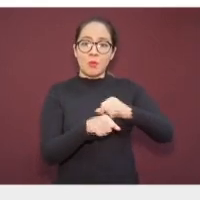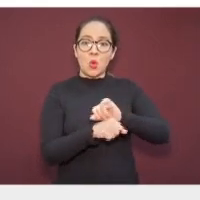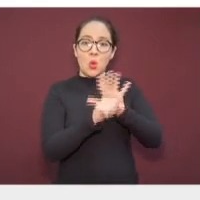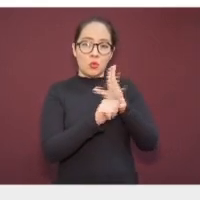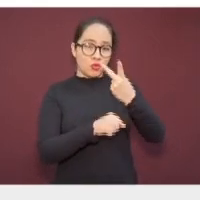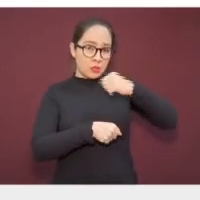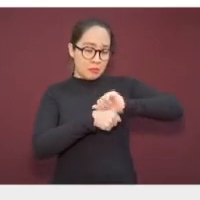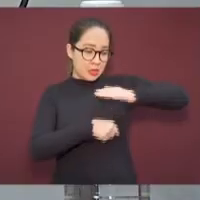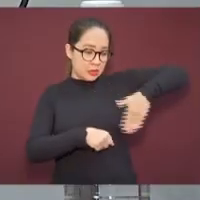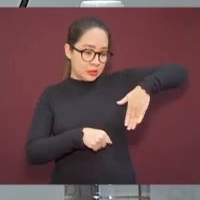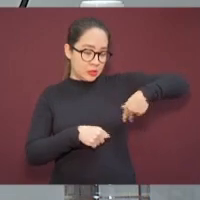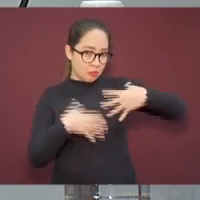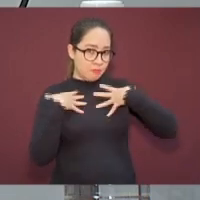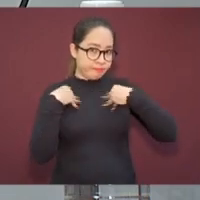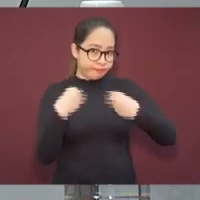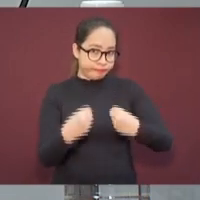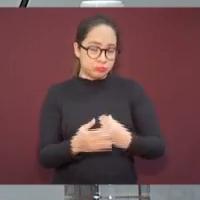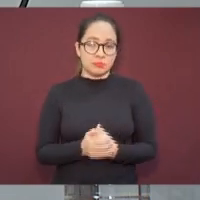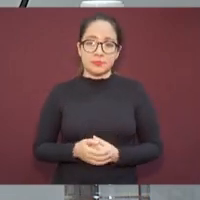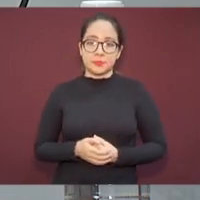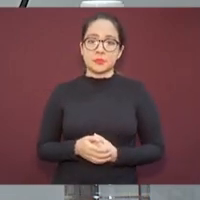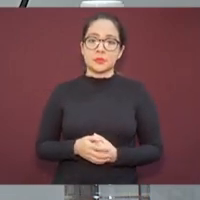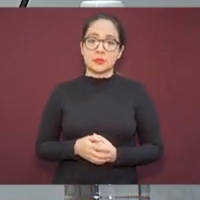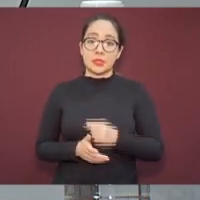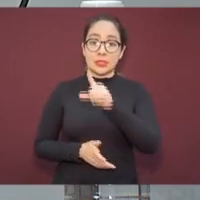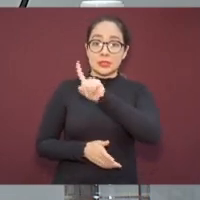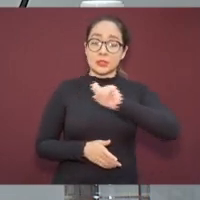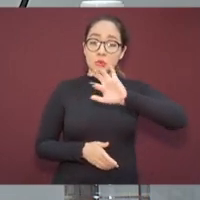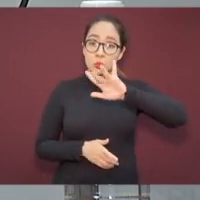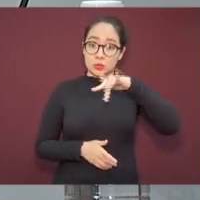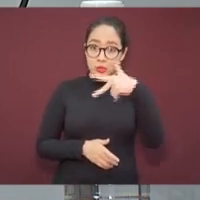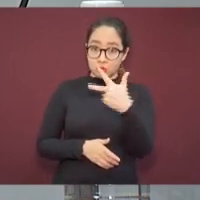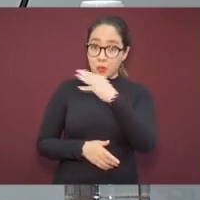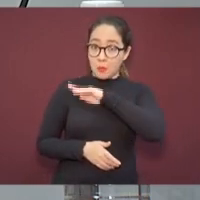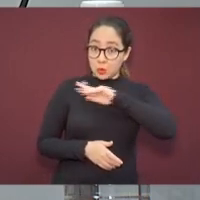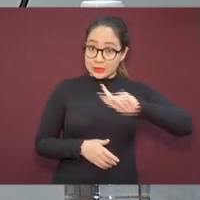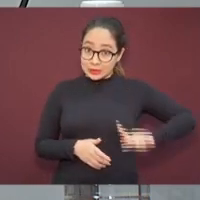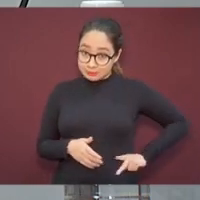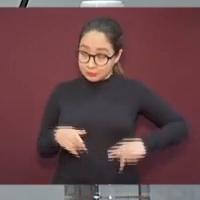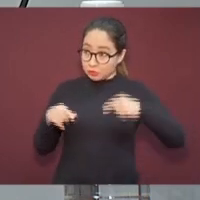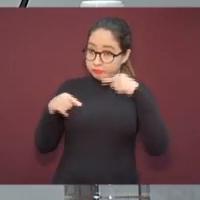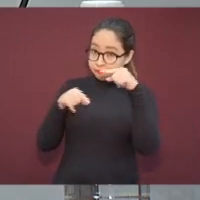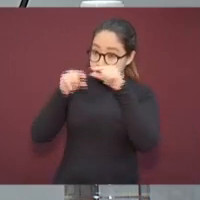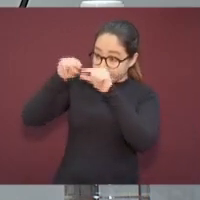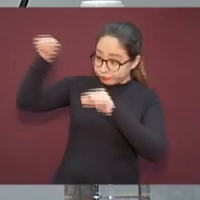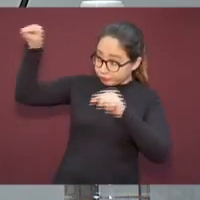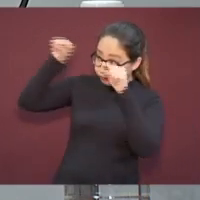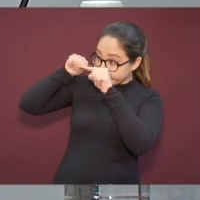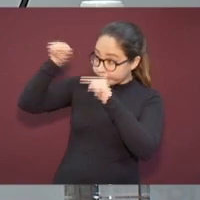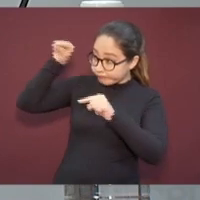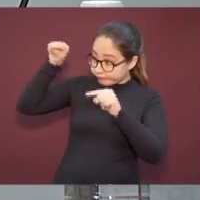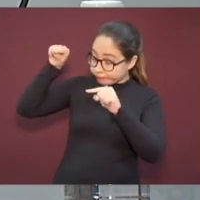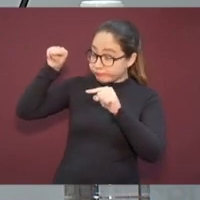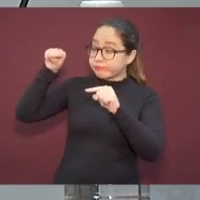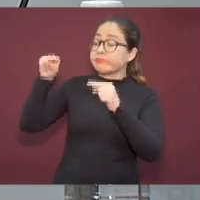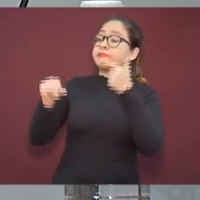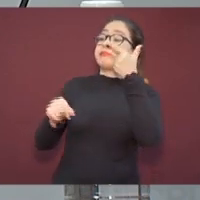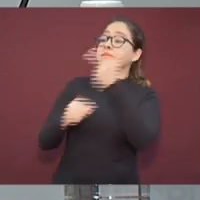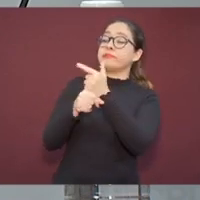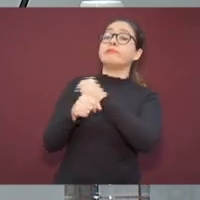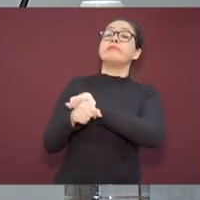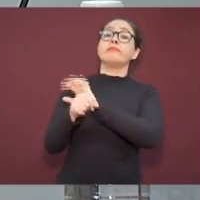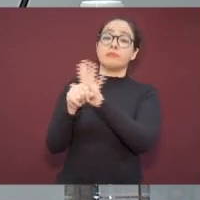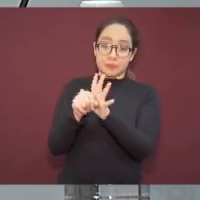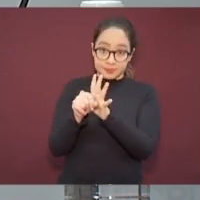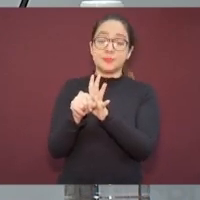últimas semanas. Ya son 158 municipios en donde se han identificado los casos positivos a COVID